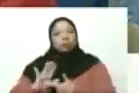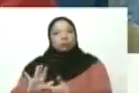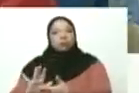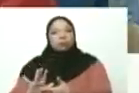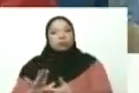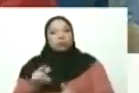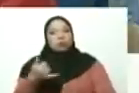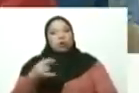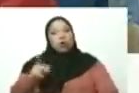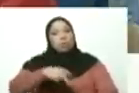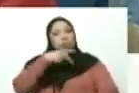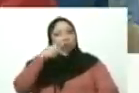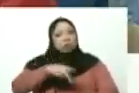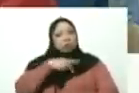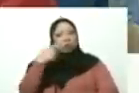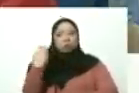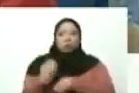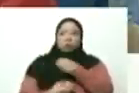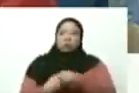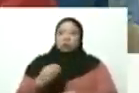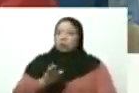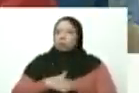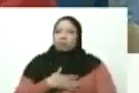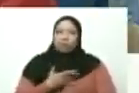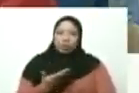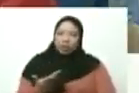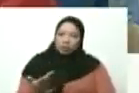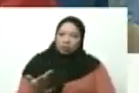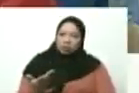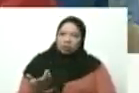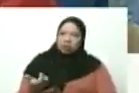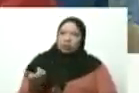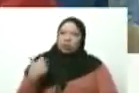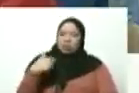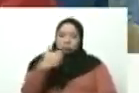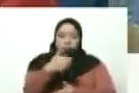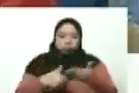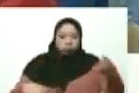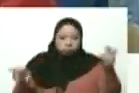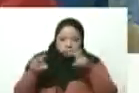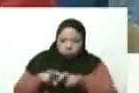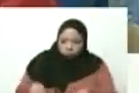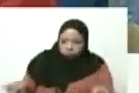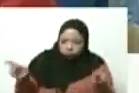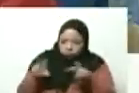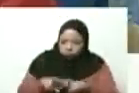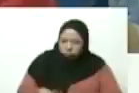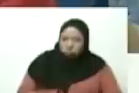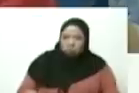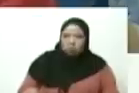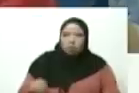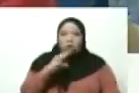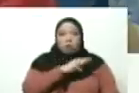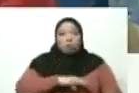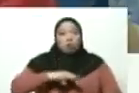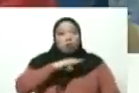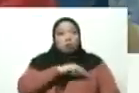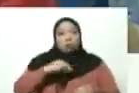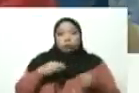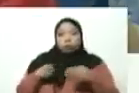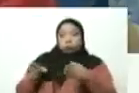intento de politización realizado no pudo contra la evidencia presentada por el ministerio público